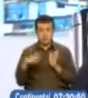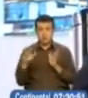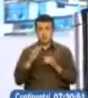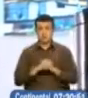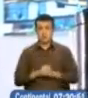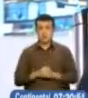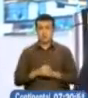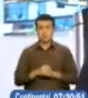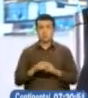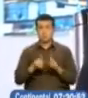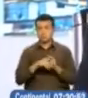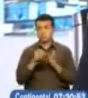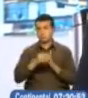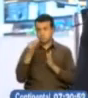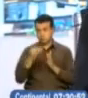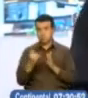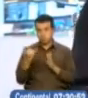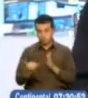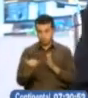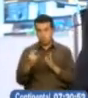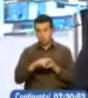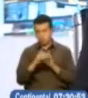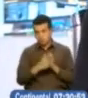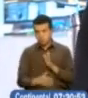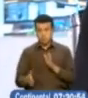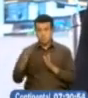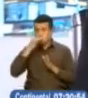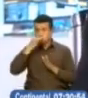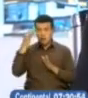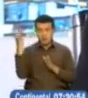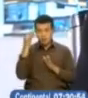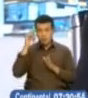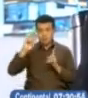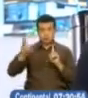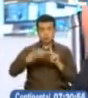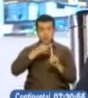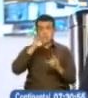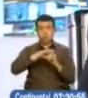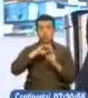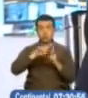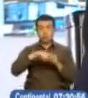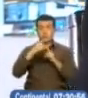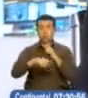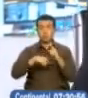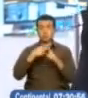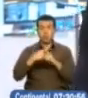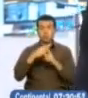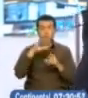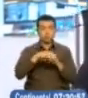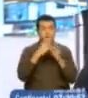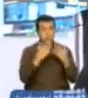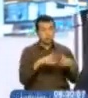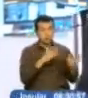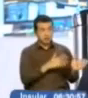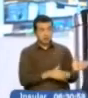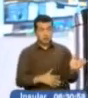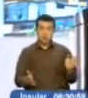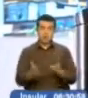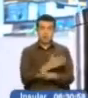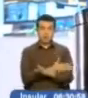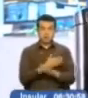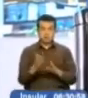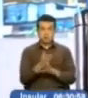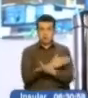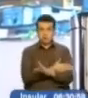campaña inicia formalmente hoy. La campaña realmente de la segunda vuelta inició el día de las elecciones. Día antes.